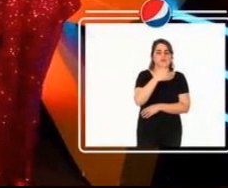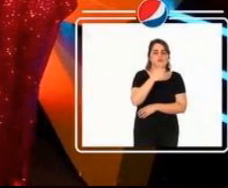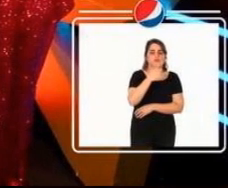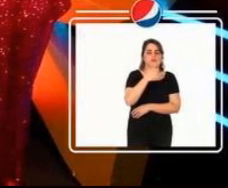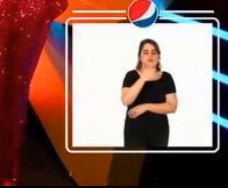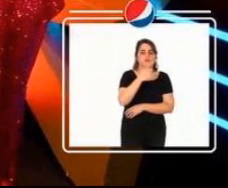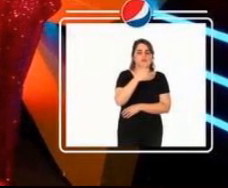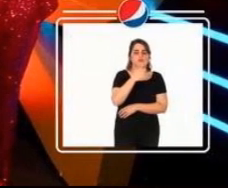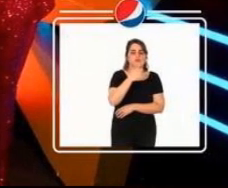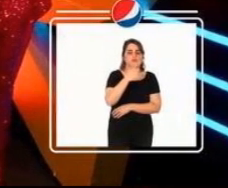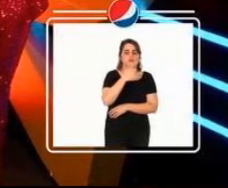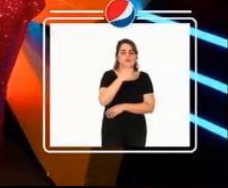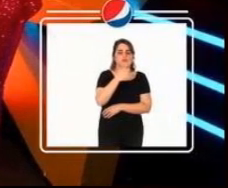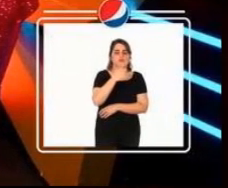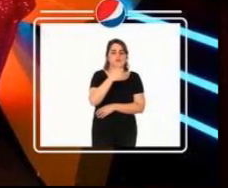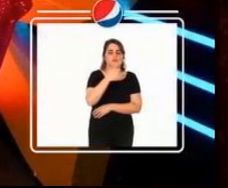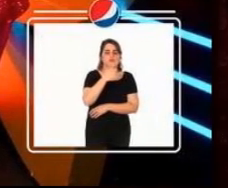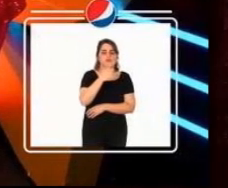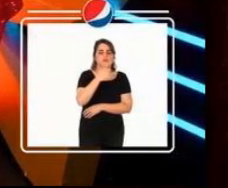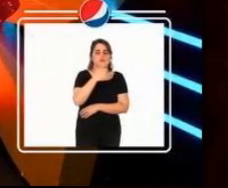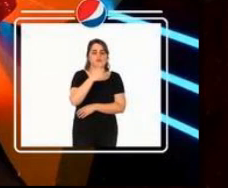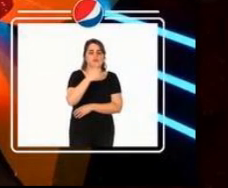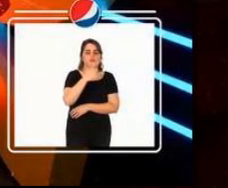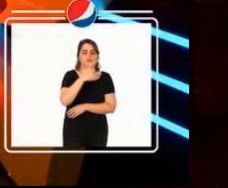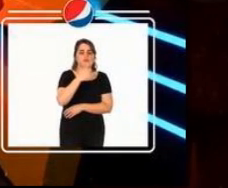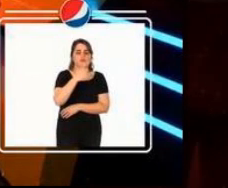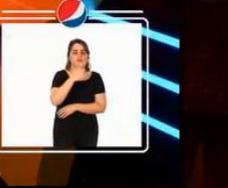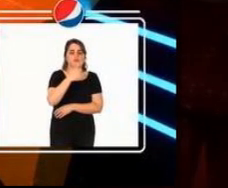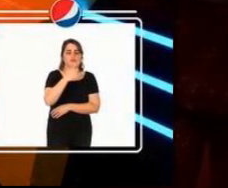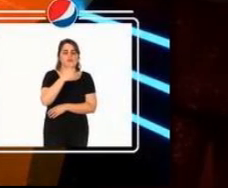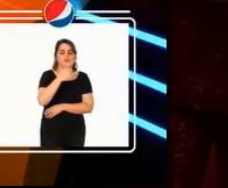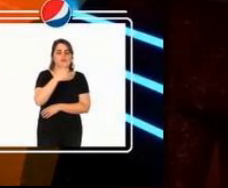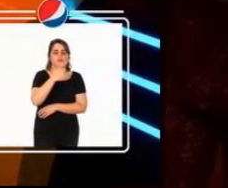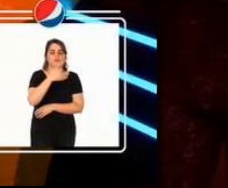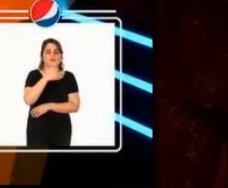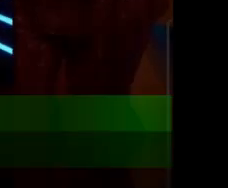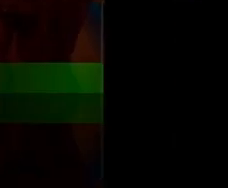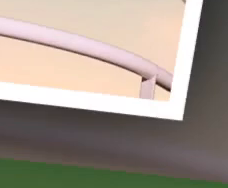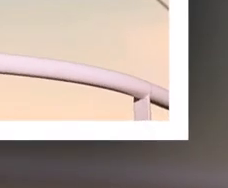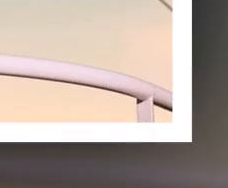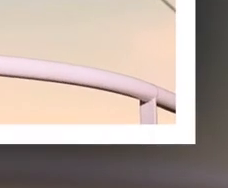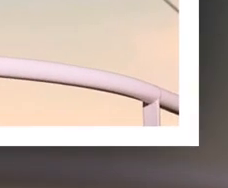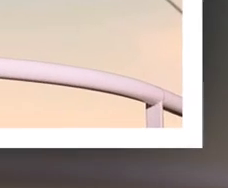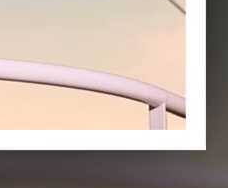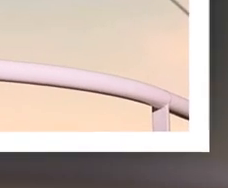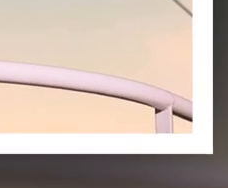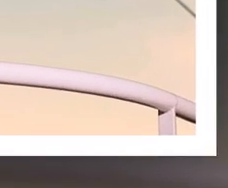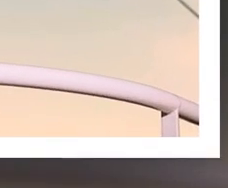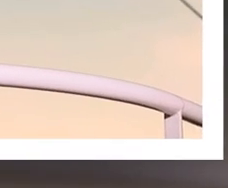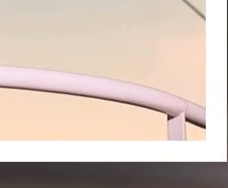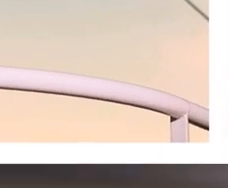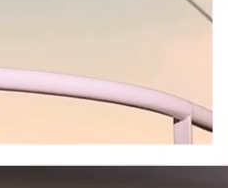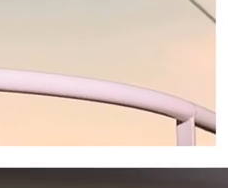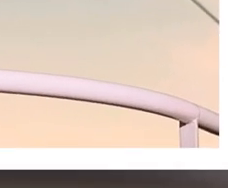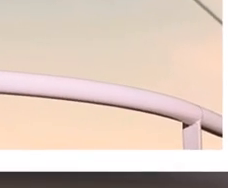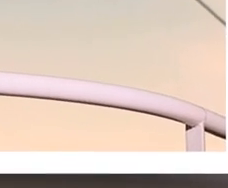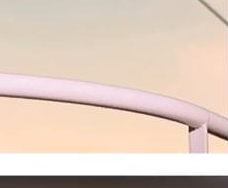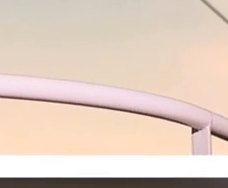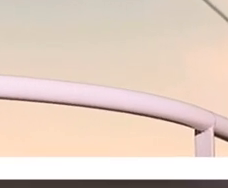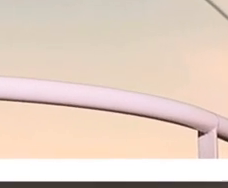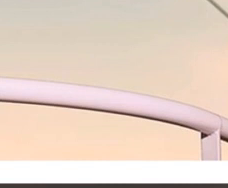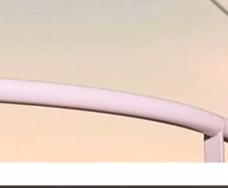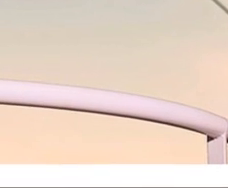segundo año consecutivo esa retransmisión gracias al consolidado efecto pedroche las campanadas de Antena 3